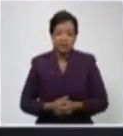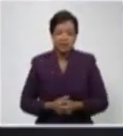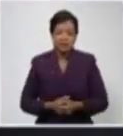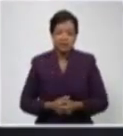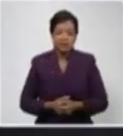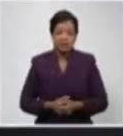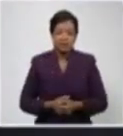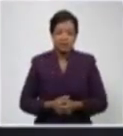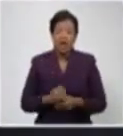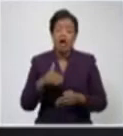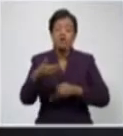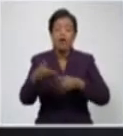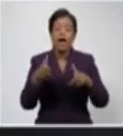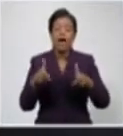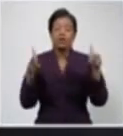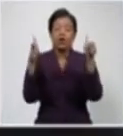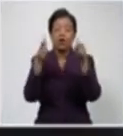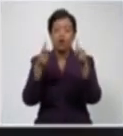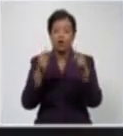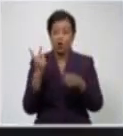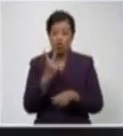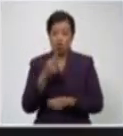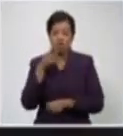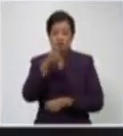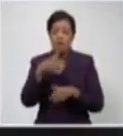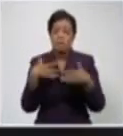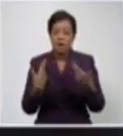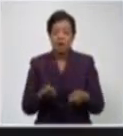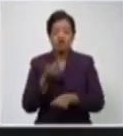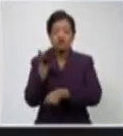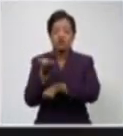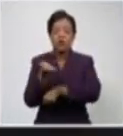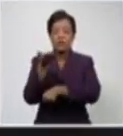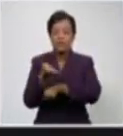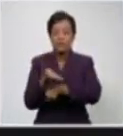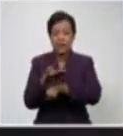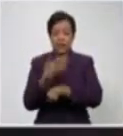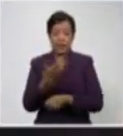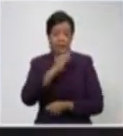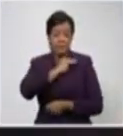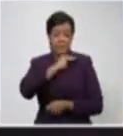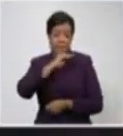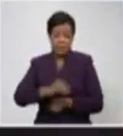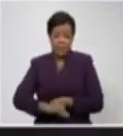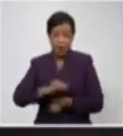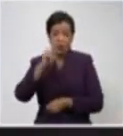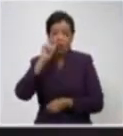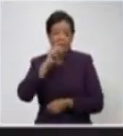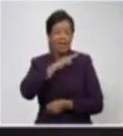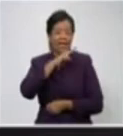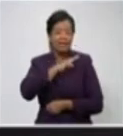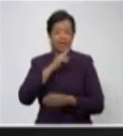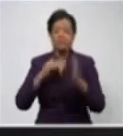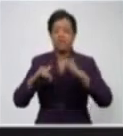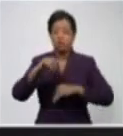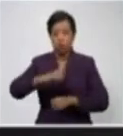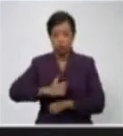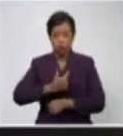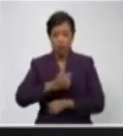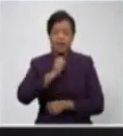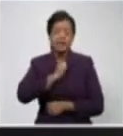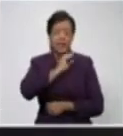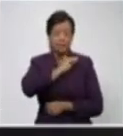las afueras del Capitolio. ¿Para qué? Fueron allí para solicitar la dimisión del ministro de Cultura. Ellos,